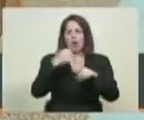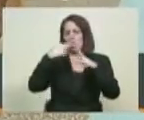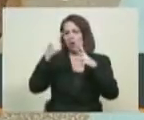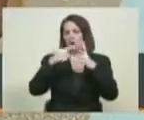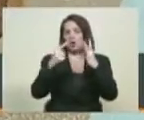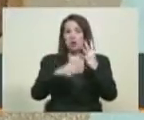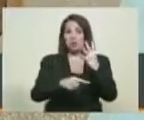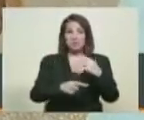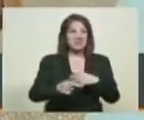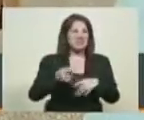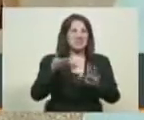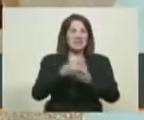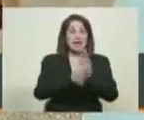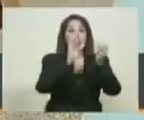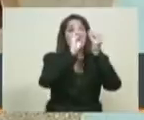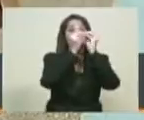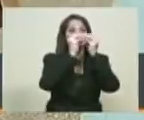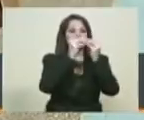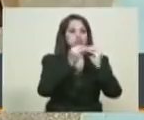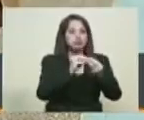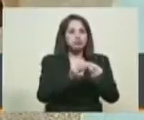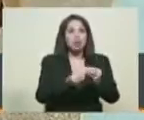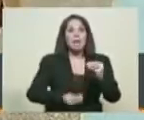la clave es el mantenimiento.